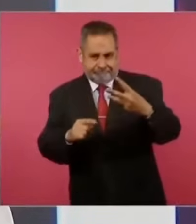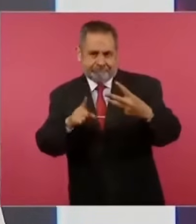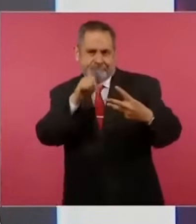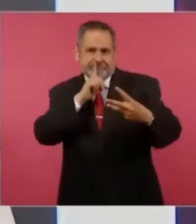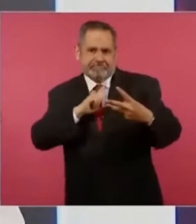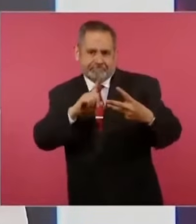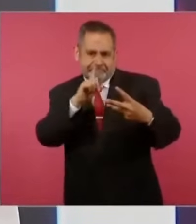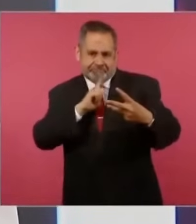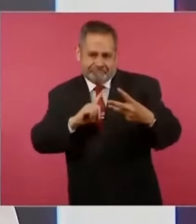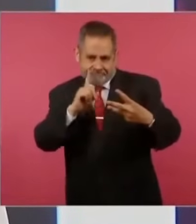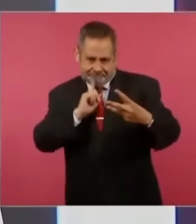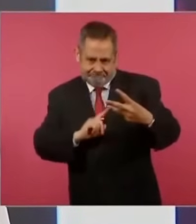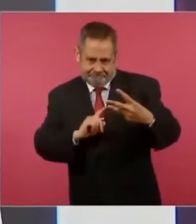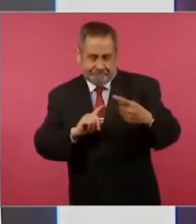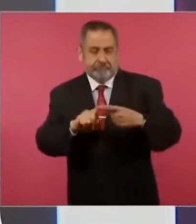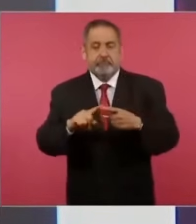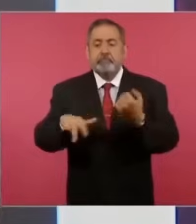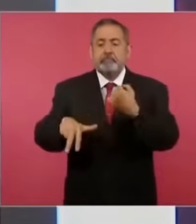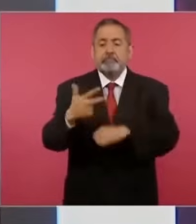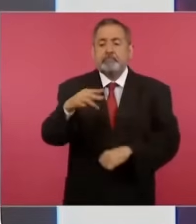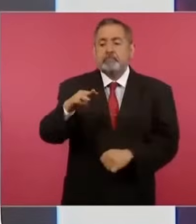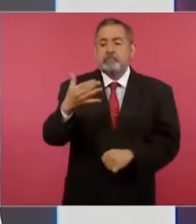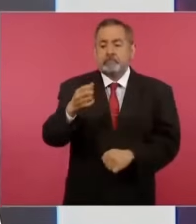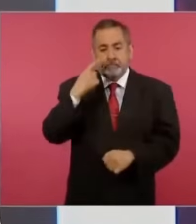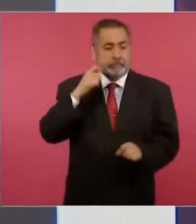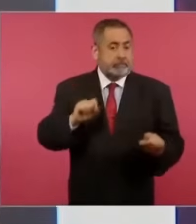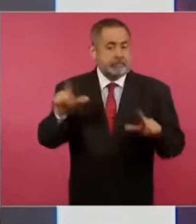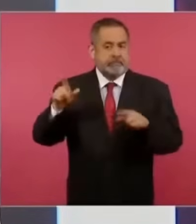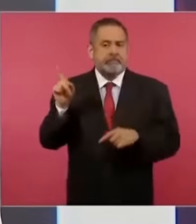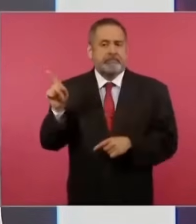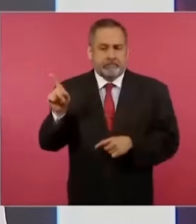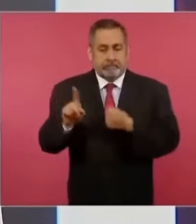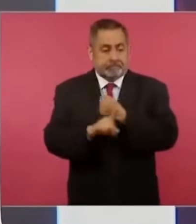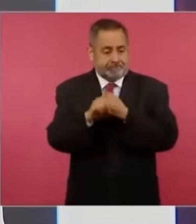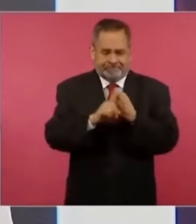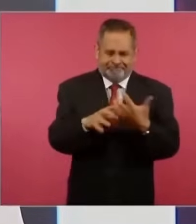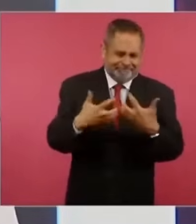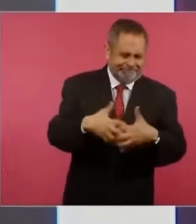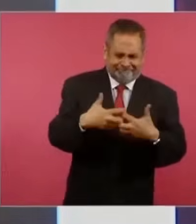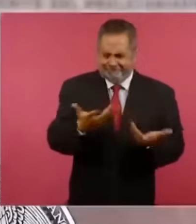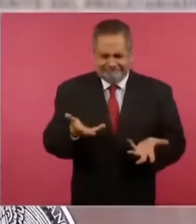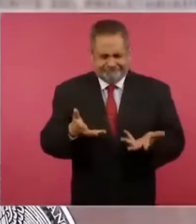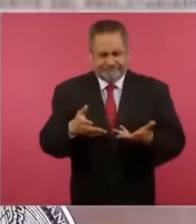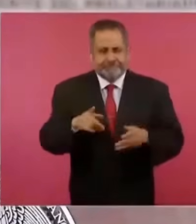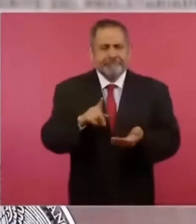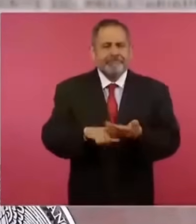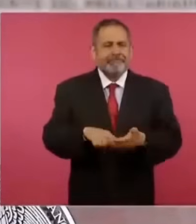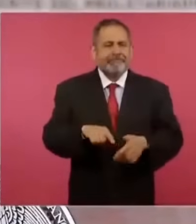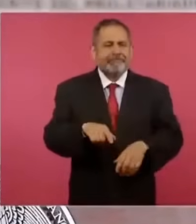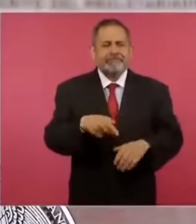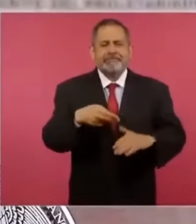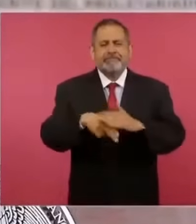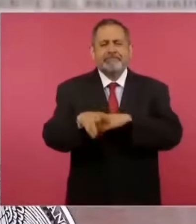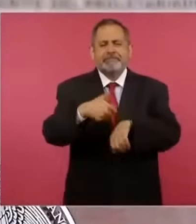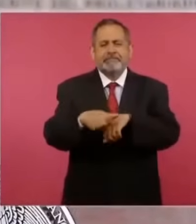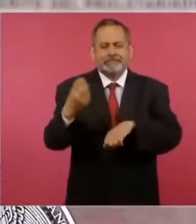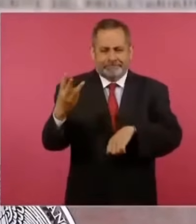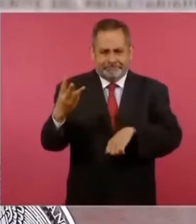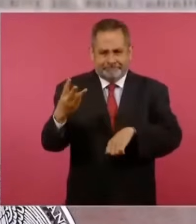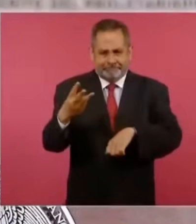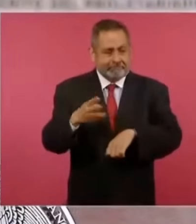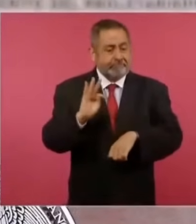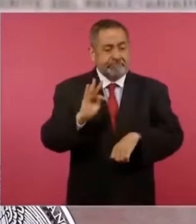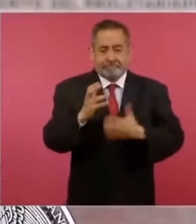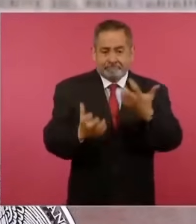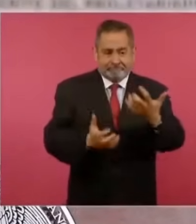primera, el 13 de mayo se publicó, aquí lo vemos, problemas mecánicos de un tren de línea 3, provoca conato de